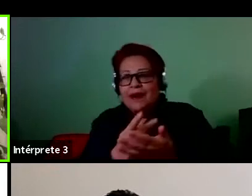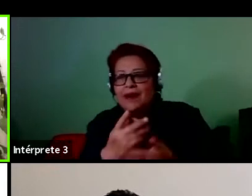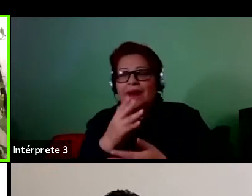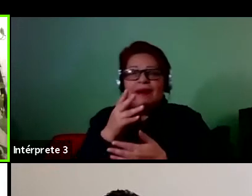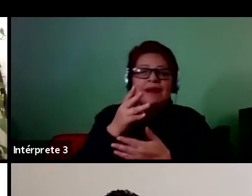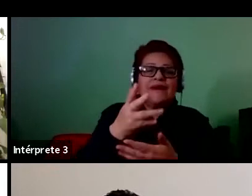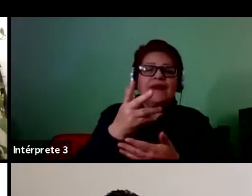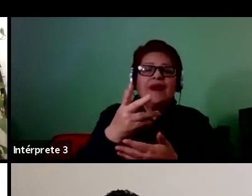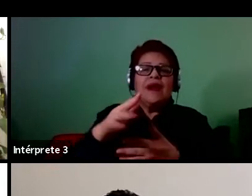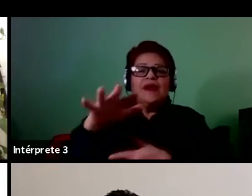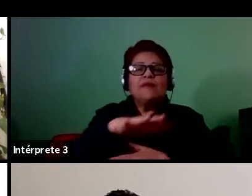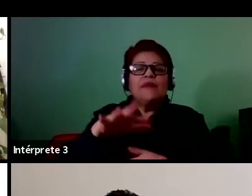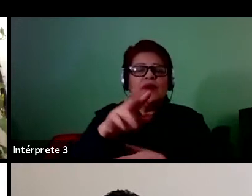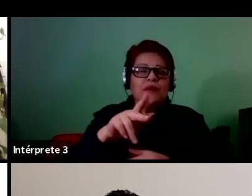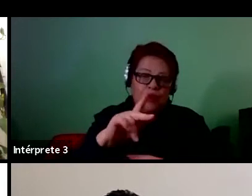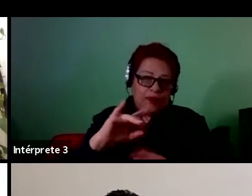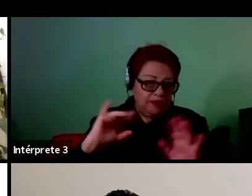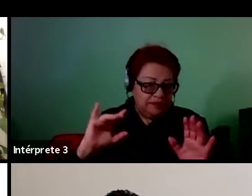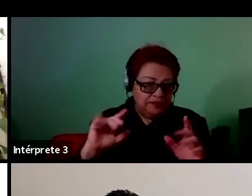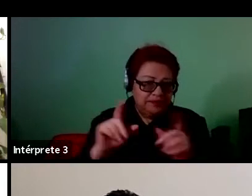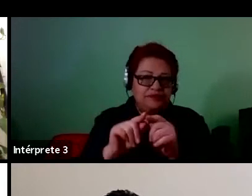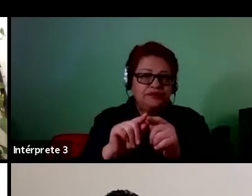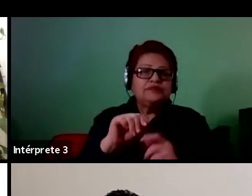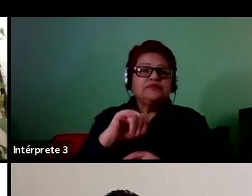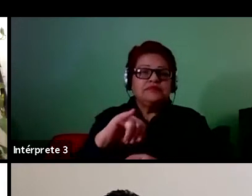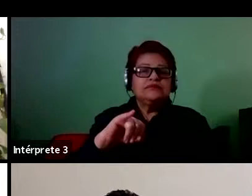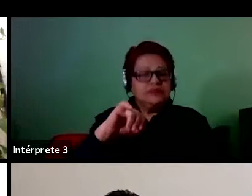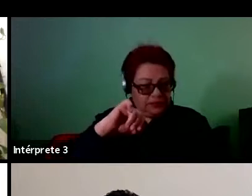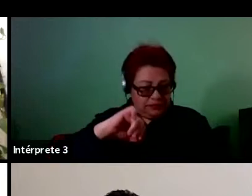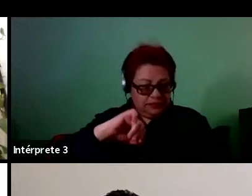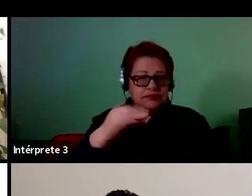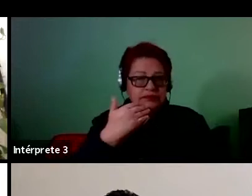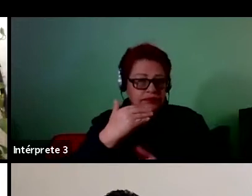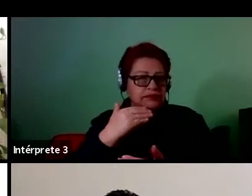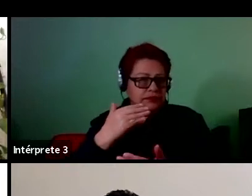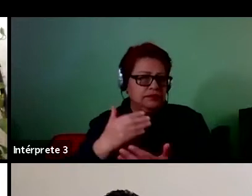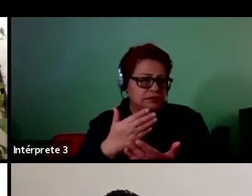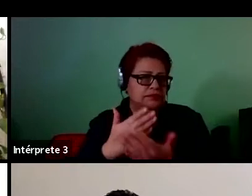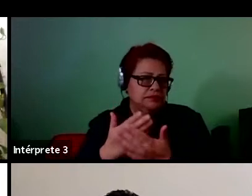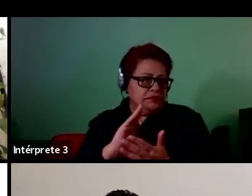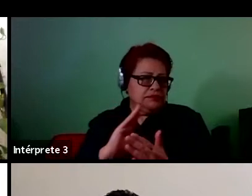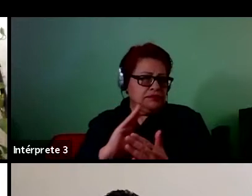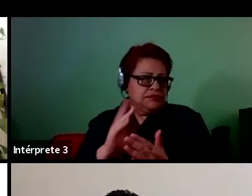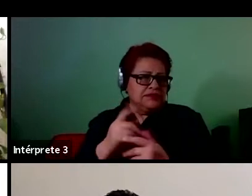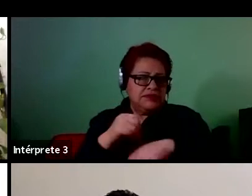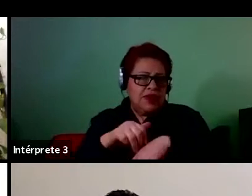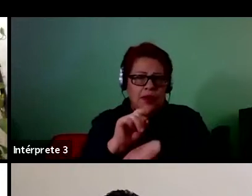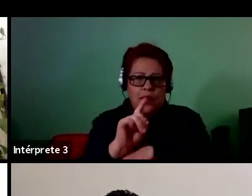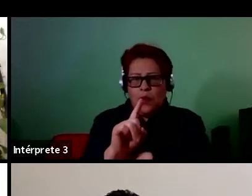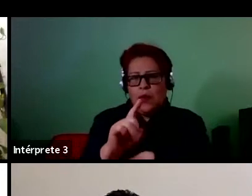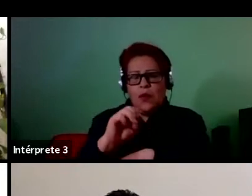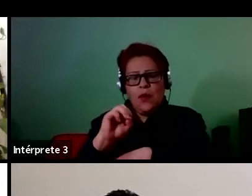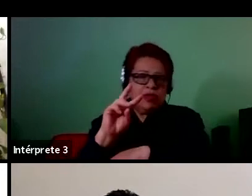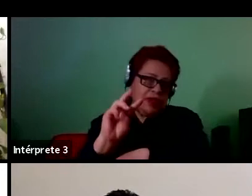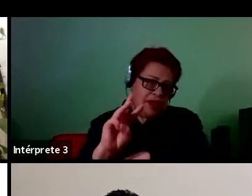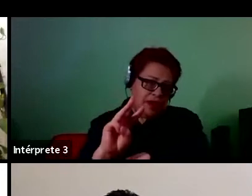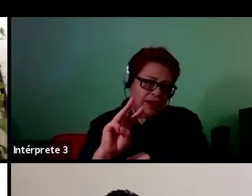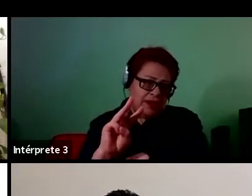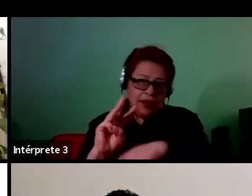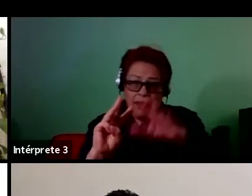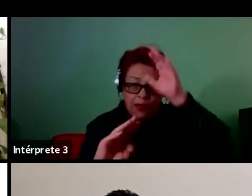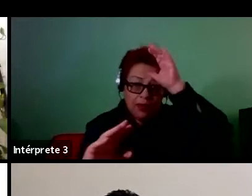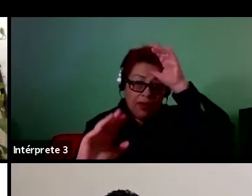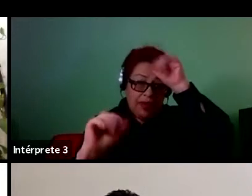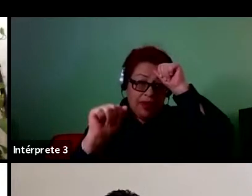género. Sí, en ese entendido se haría el planteamiento, ya fuese en la 1 o en la 3. Entonces, si están de